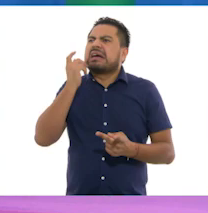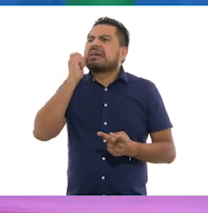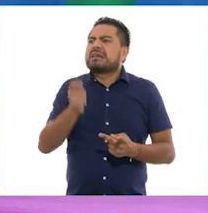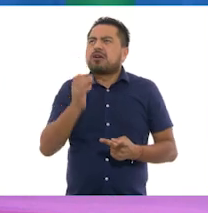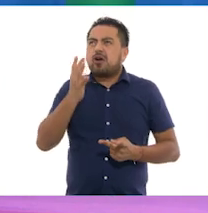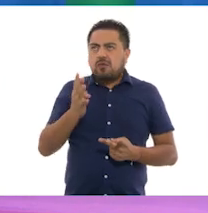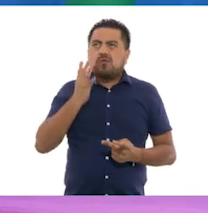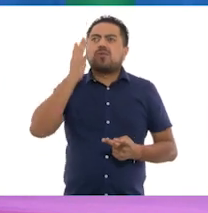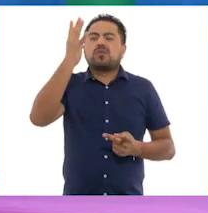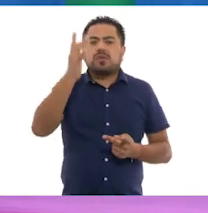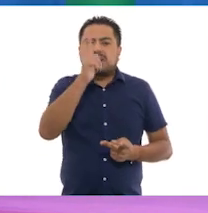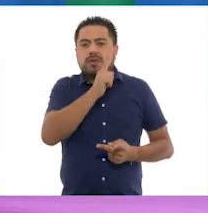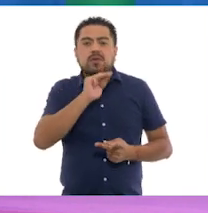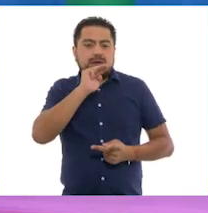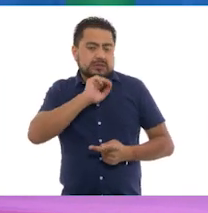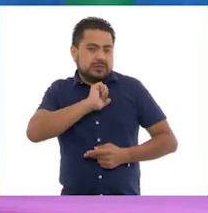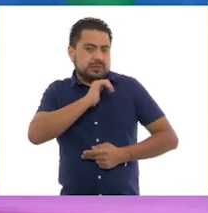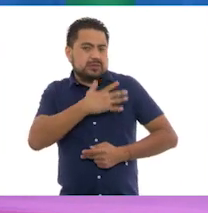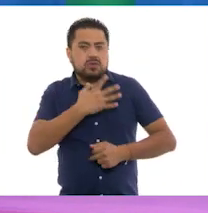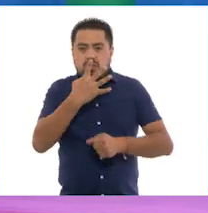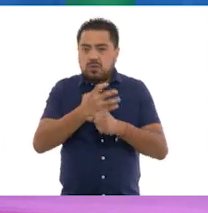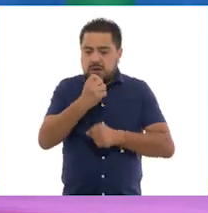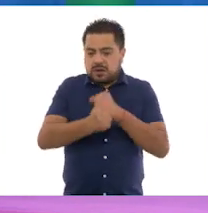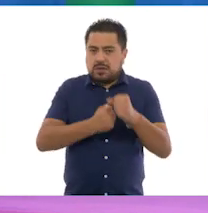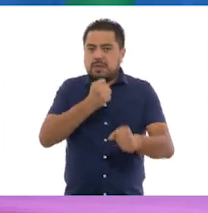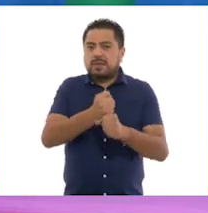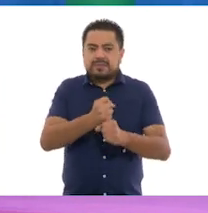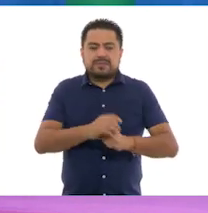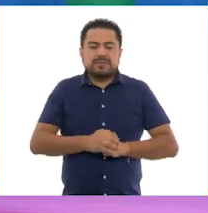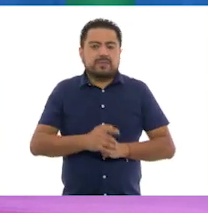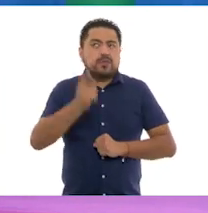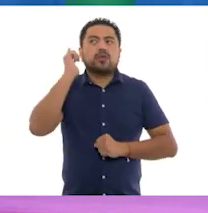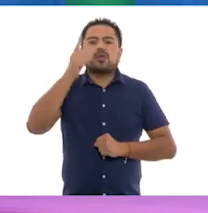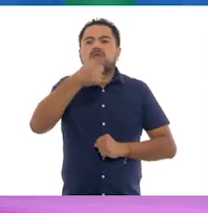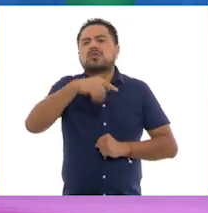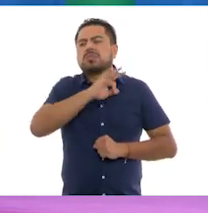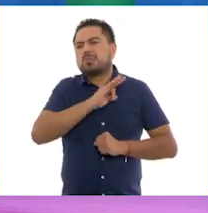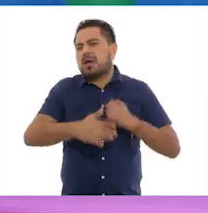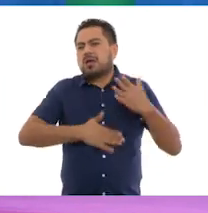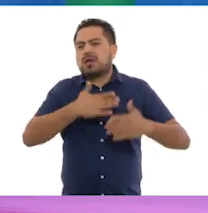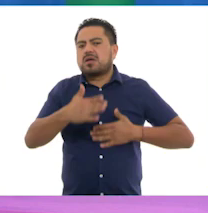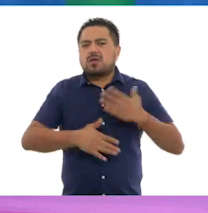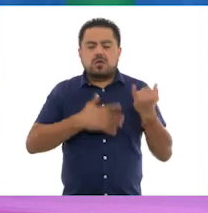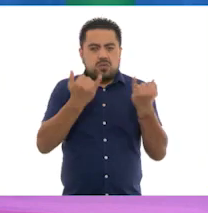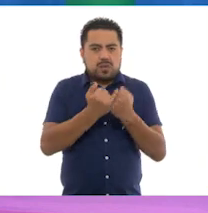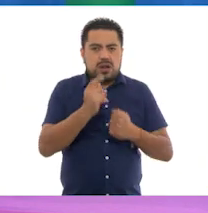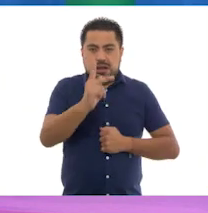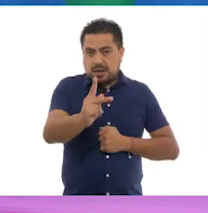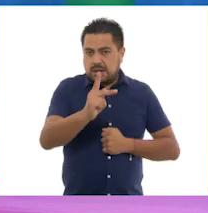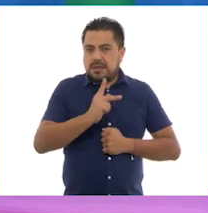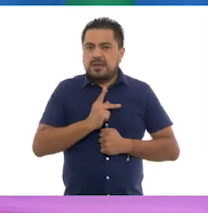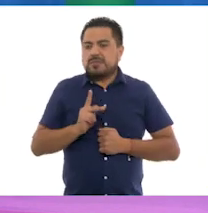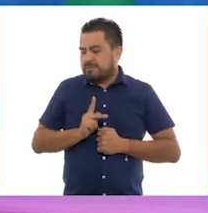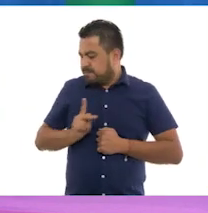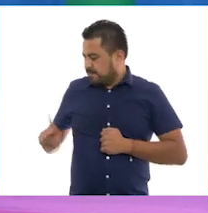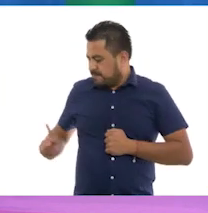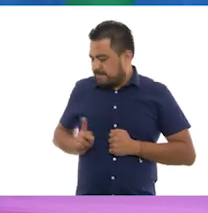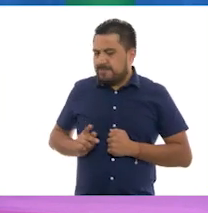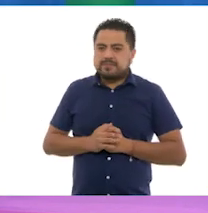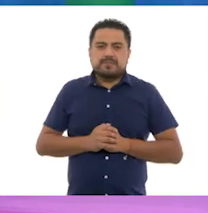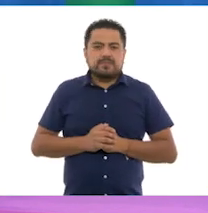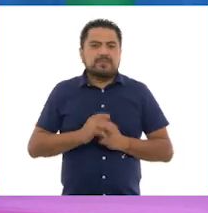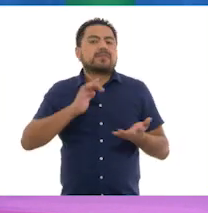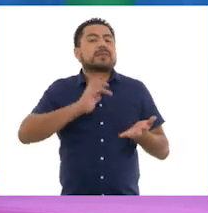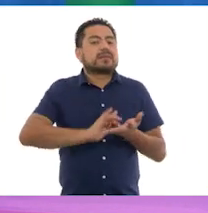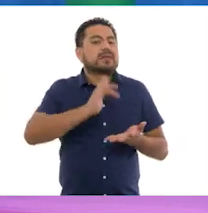grande? De lengua materna español de cuarto grado. Espero lo hayas disfrutado tanto como nosotros. Le